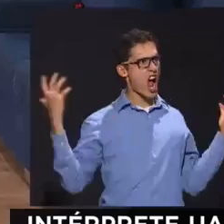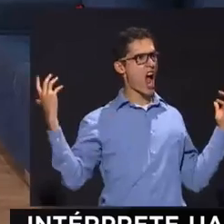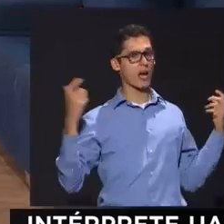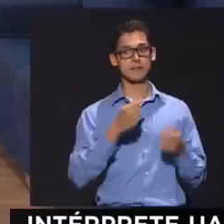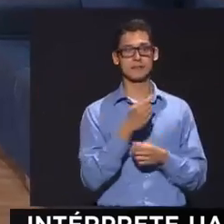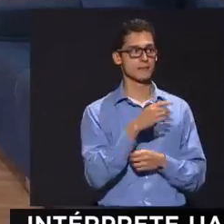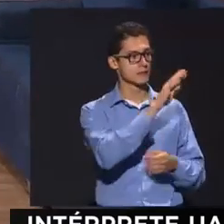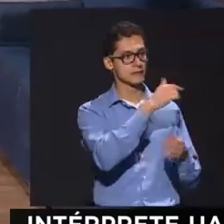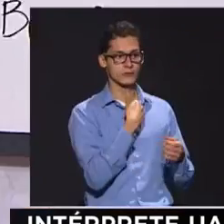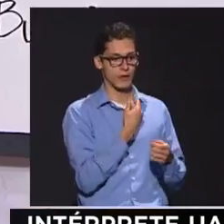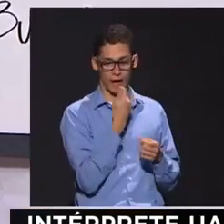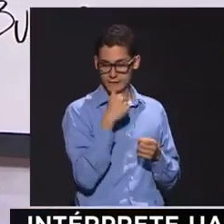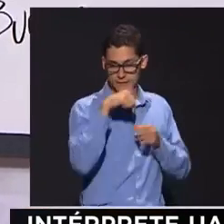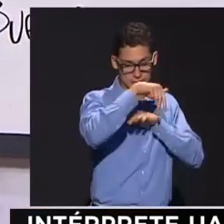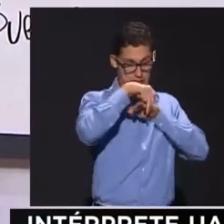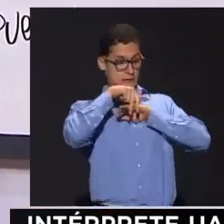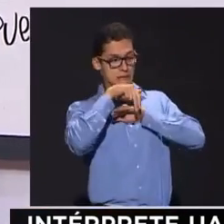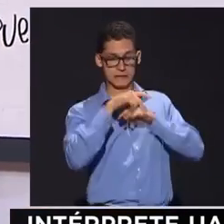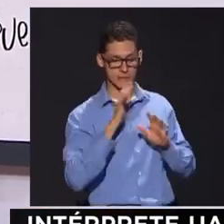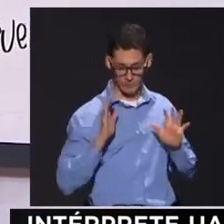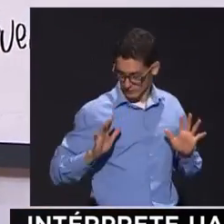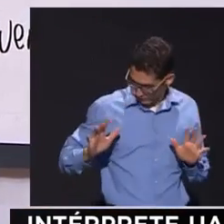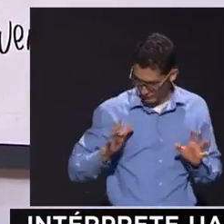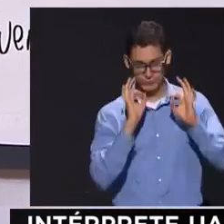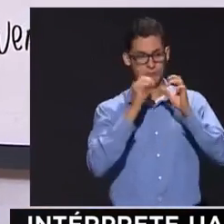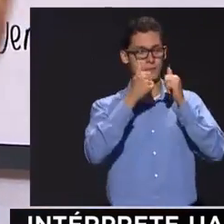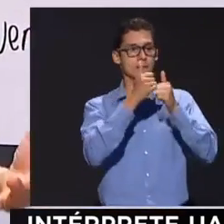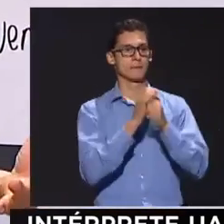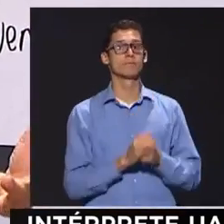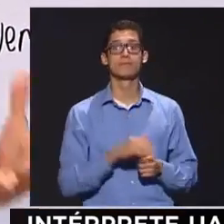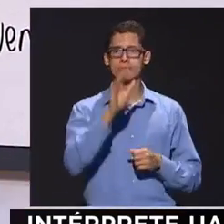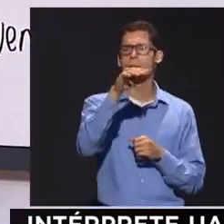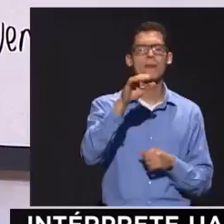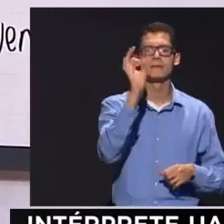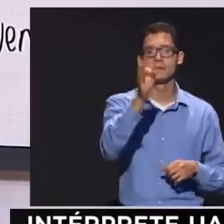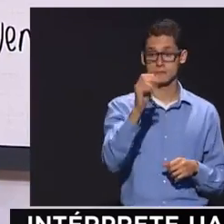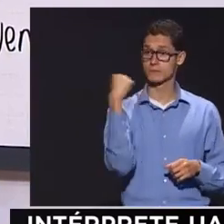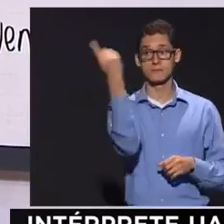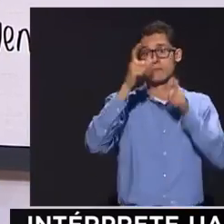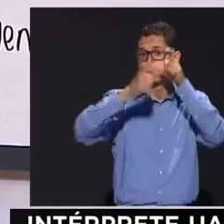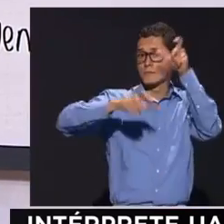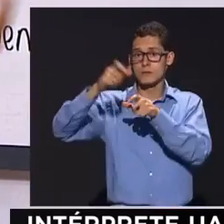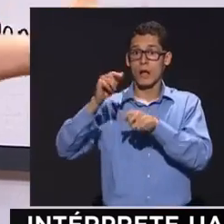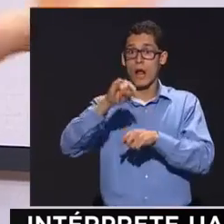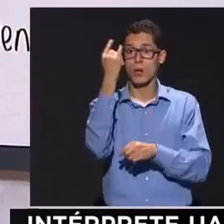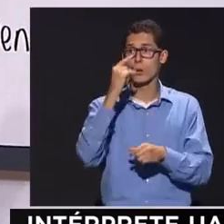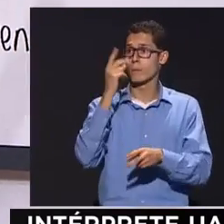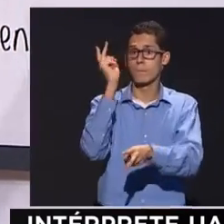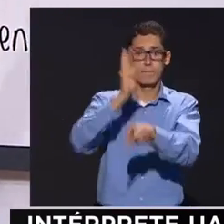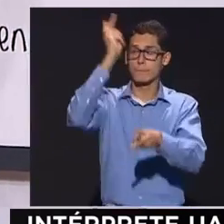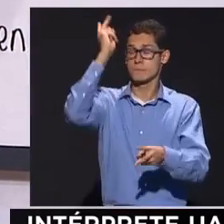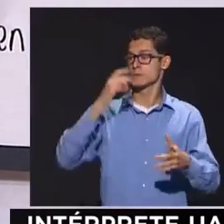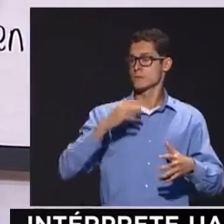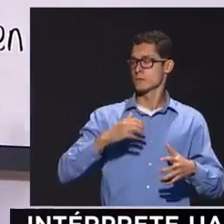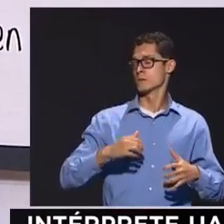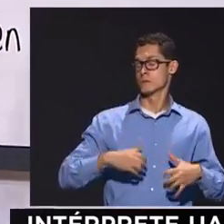los seres humanos tenemos por reflejo la protección o la huida cuando estamos en peligro cuando requerimos puede defender los vamos a ver